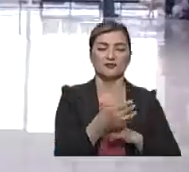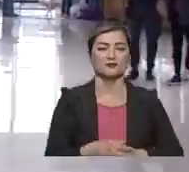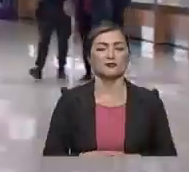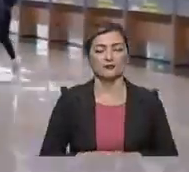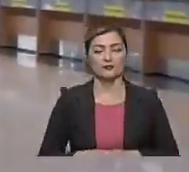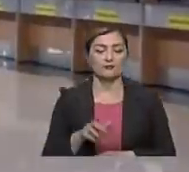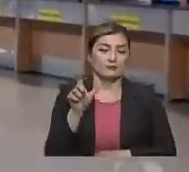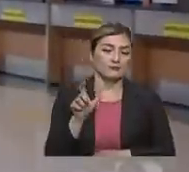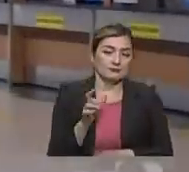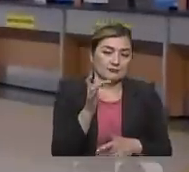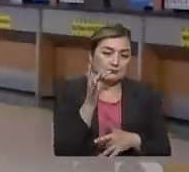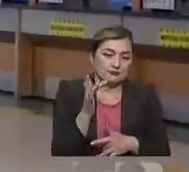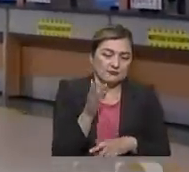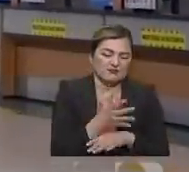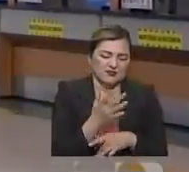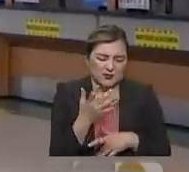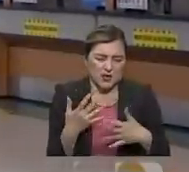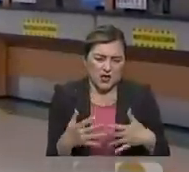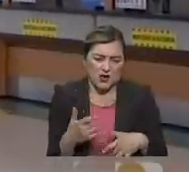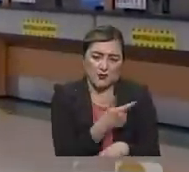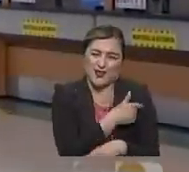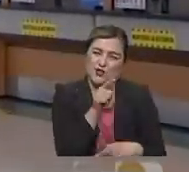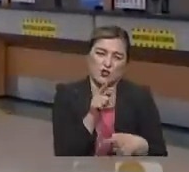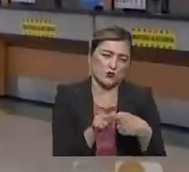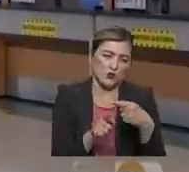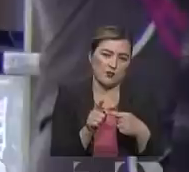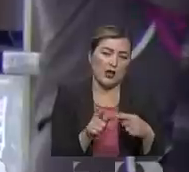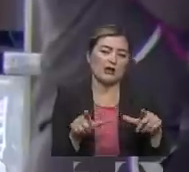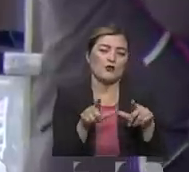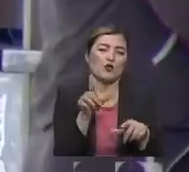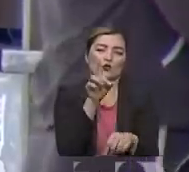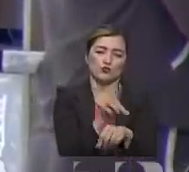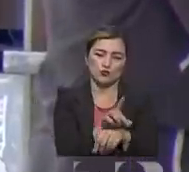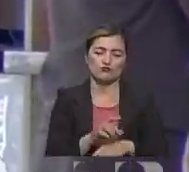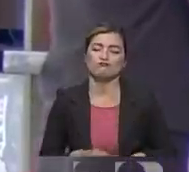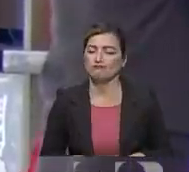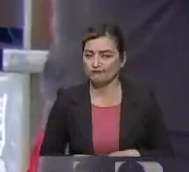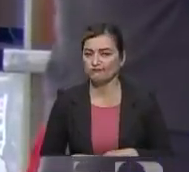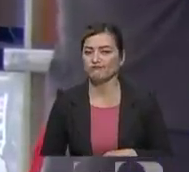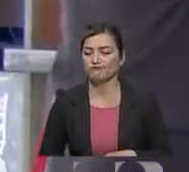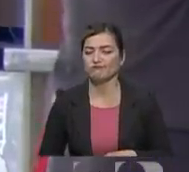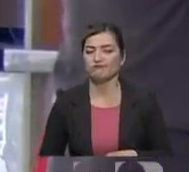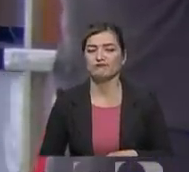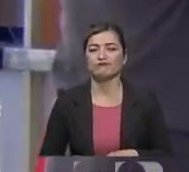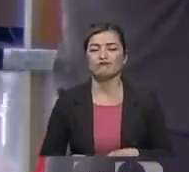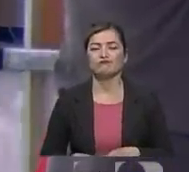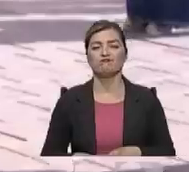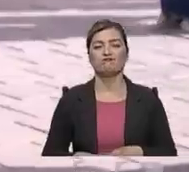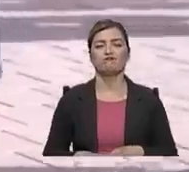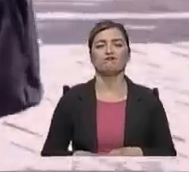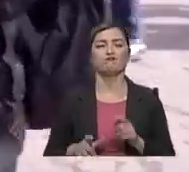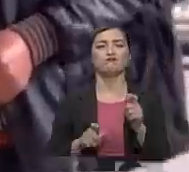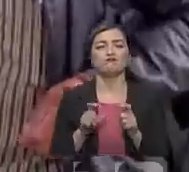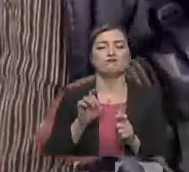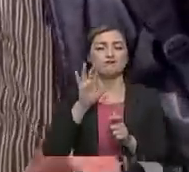alguna persona tiene una enfermedad preexistente por la que no pueda vacunarse, puede presentar un certificado médico que así lo avale. A los usuarios